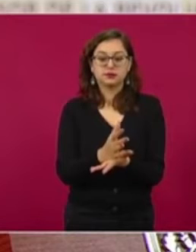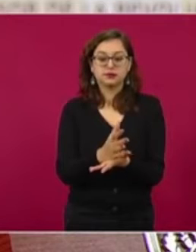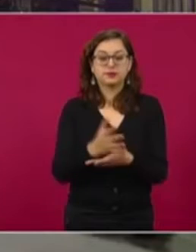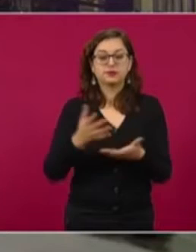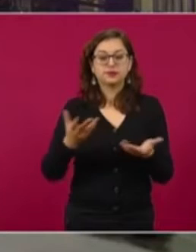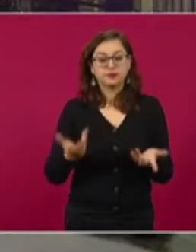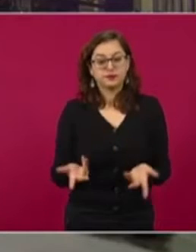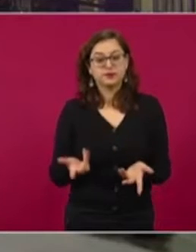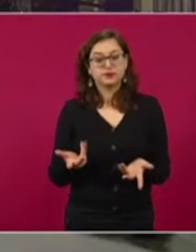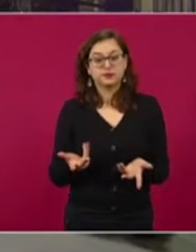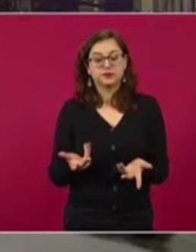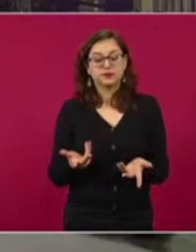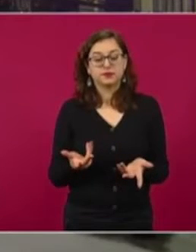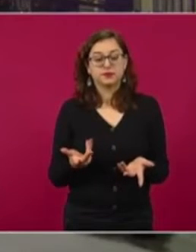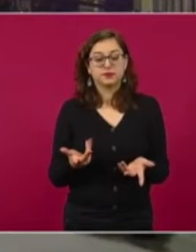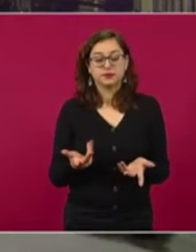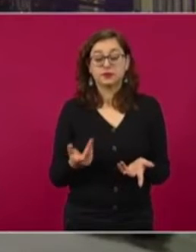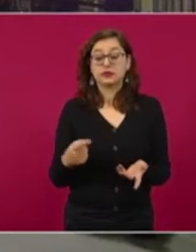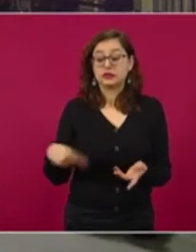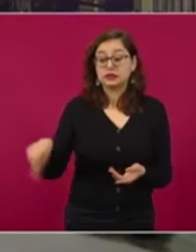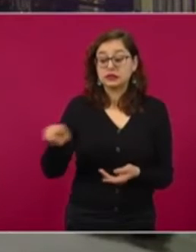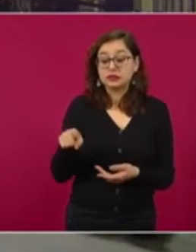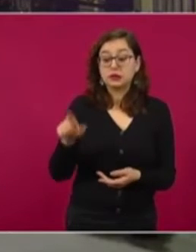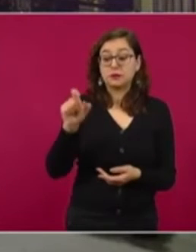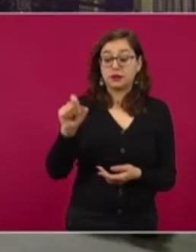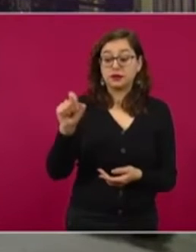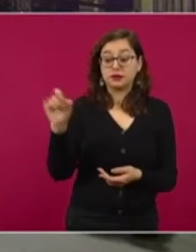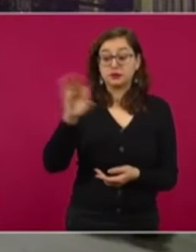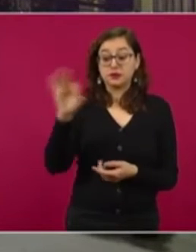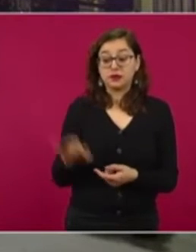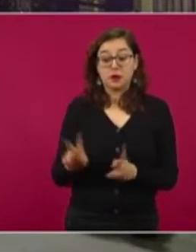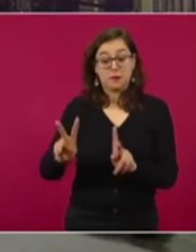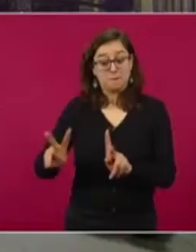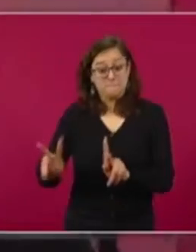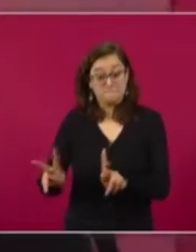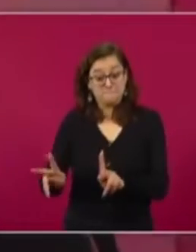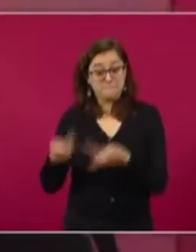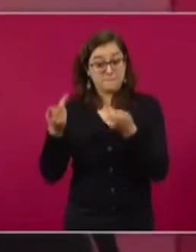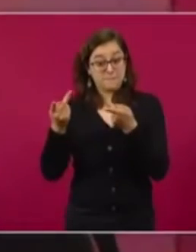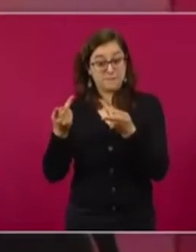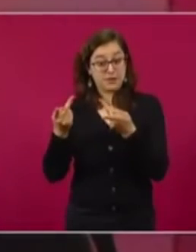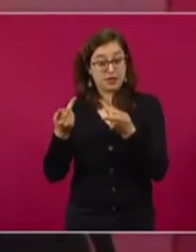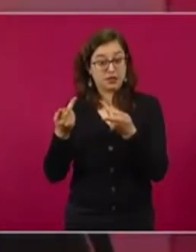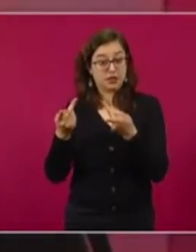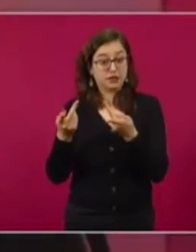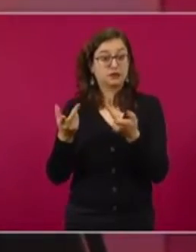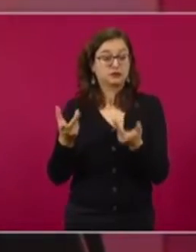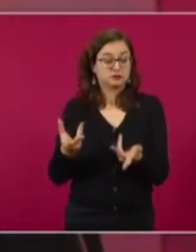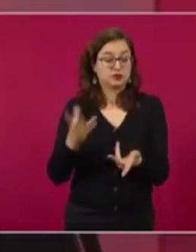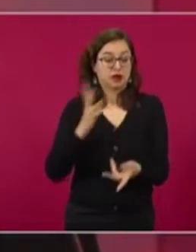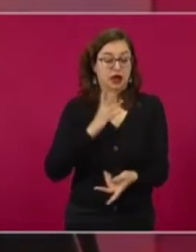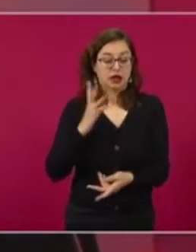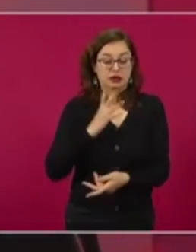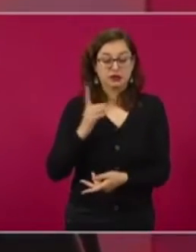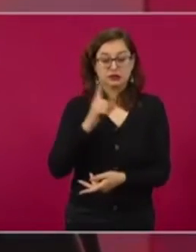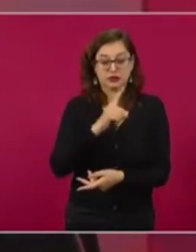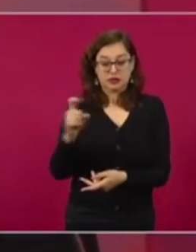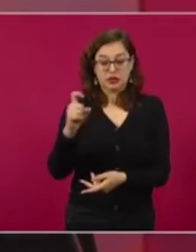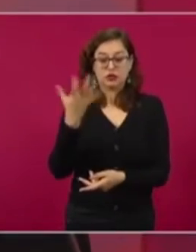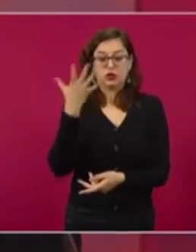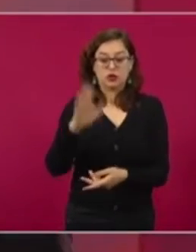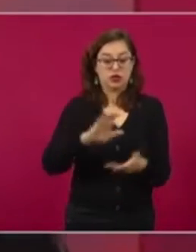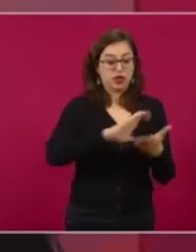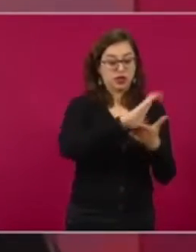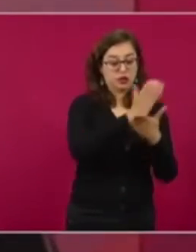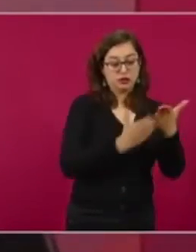Y de eso que entregaron, que es importante que se sepa, que son 110 contratos,